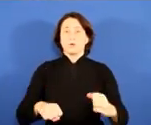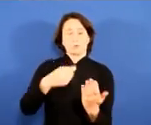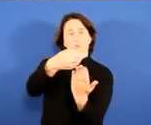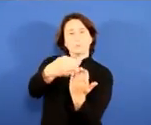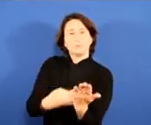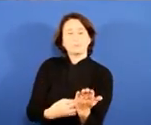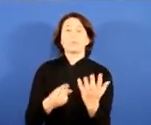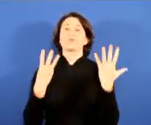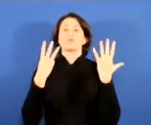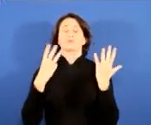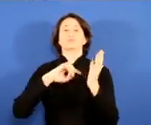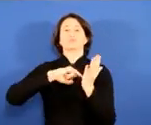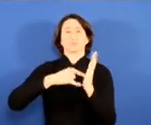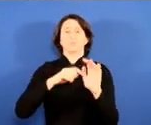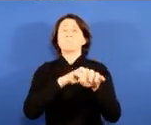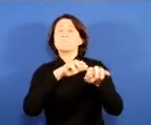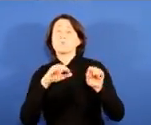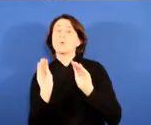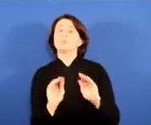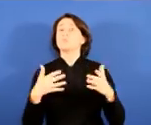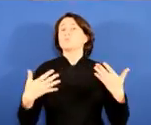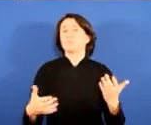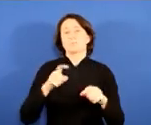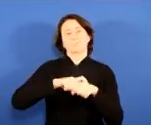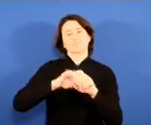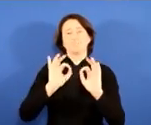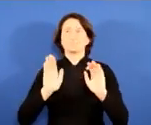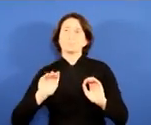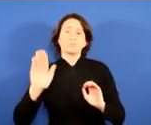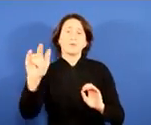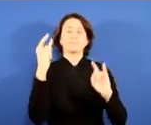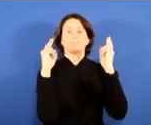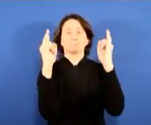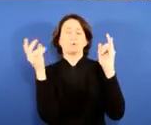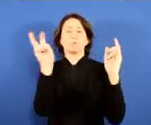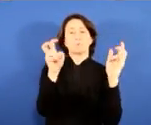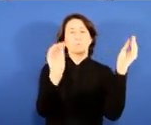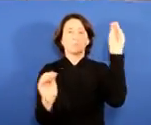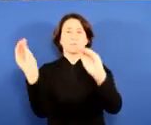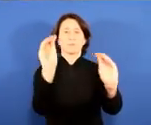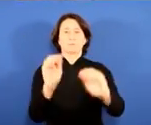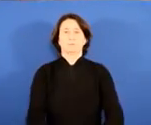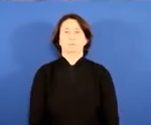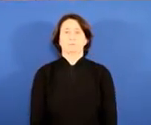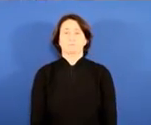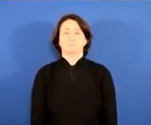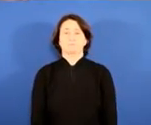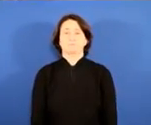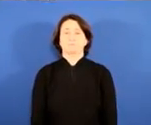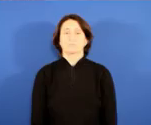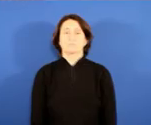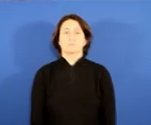la Caixa renuevan su doble compromiso, que se traduce en 24 proyectos de mejora y conservación y 72